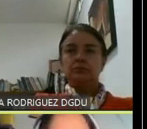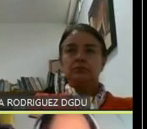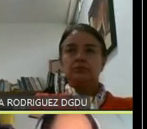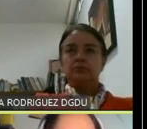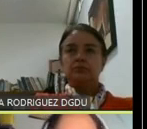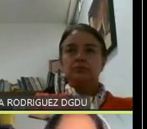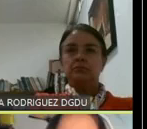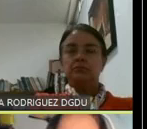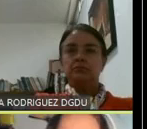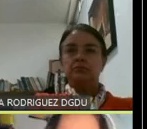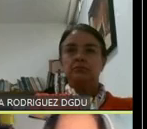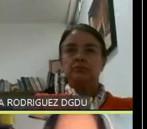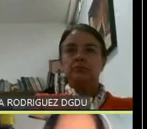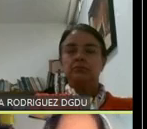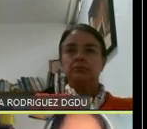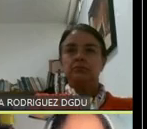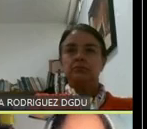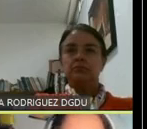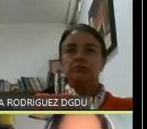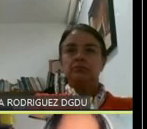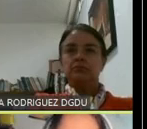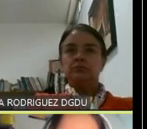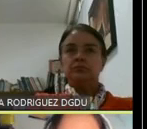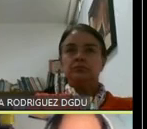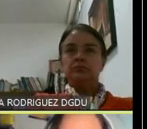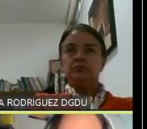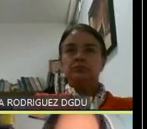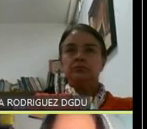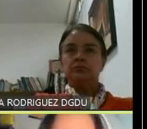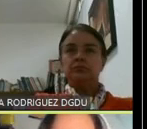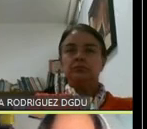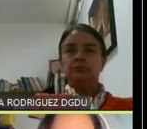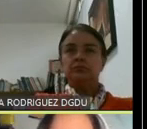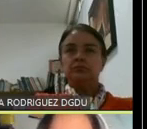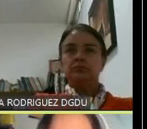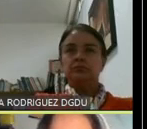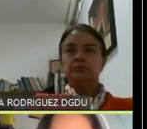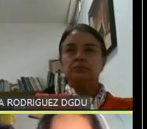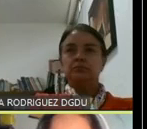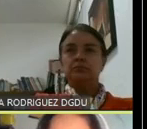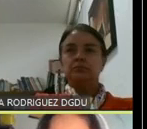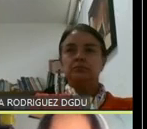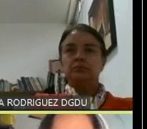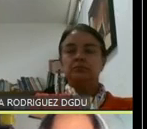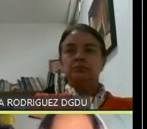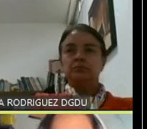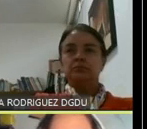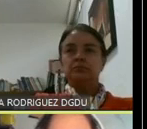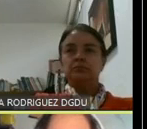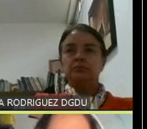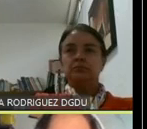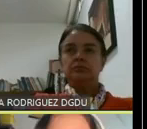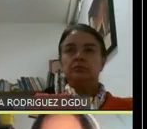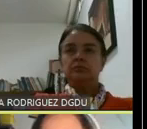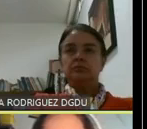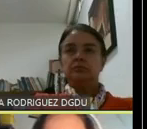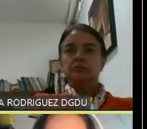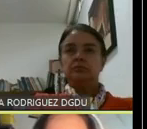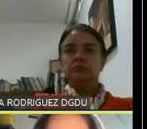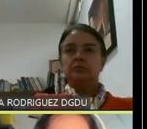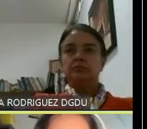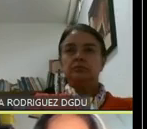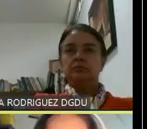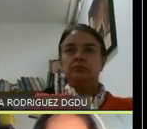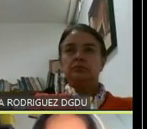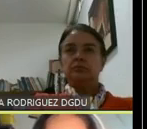estos les ayuden a la estabilización o incluso los suplan. También, cuando hacemos, bueno, dependiendo